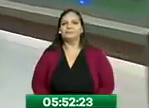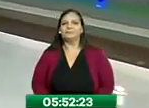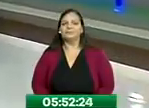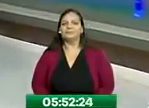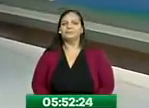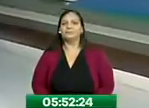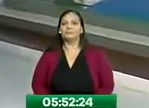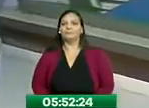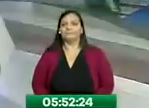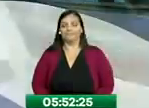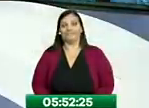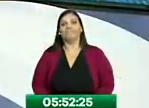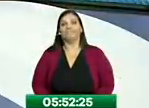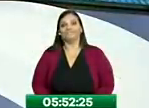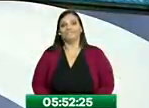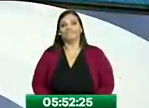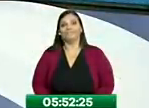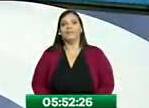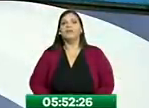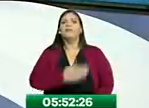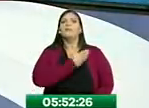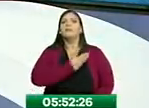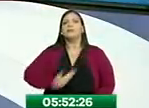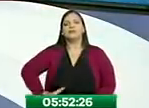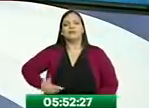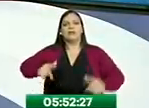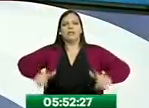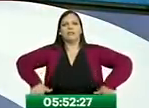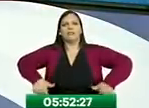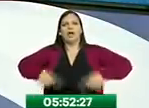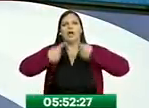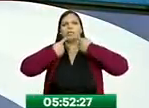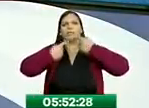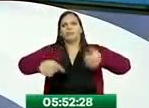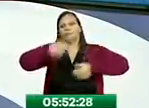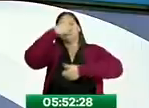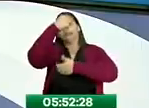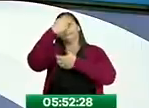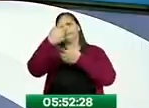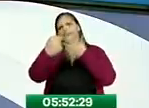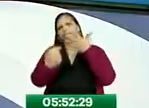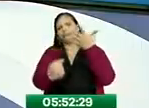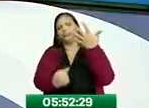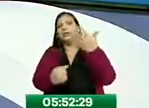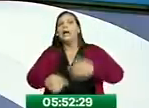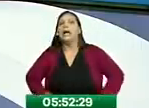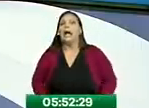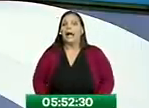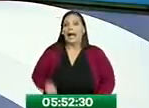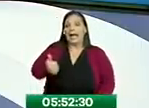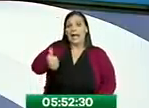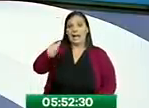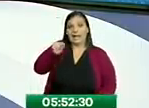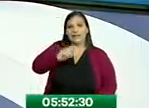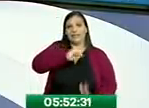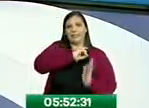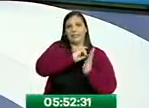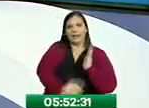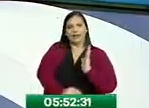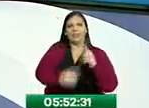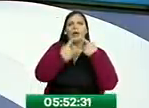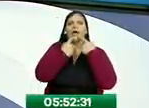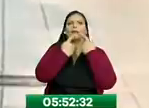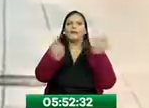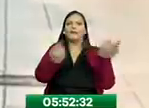Muy bien, ahí está entonces el presidente de la República a propósito del decreto que emitió el día de ayer, donde habrá ya estado